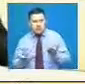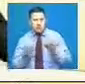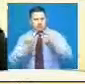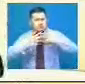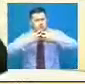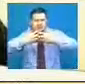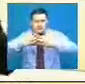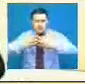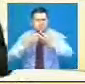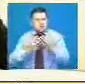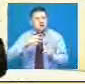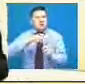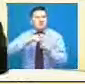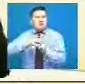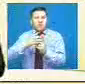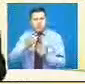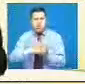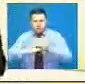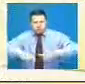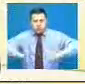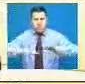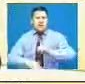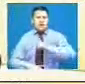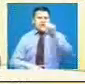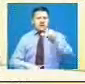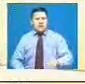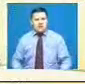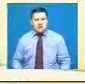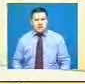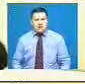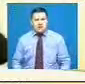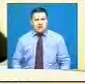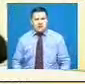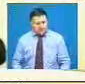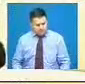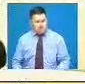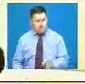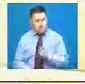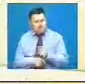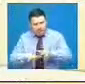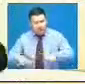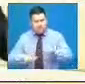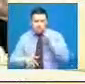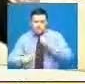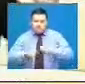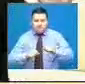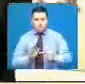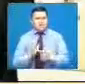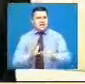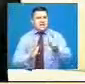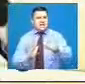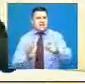industria emerjan como los nuevos sectores líderes en nuestro país, que sean los sectores con el protagonismo, requiere